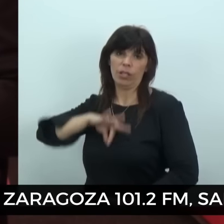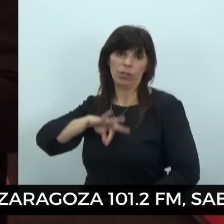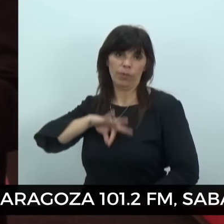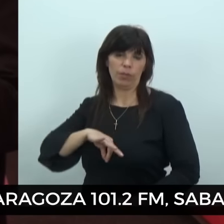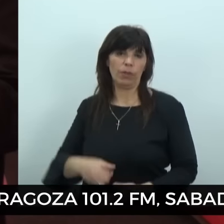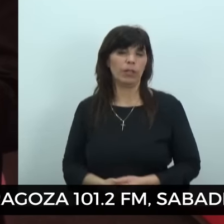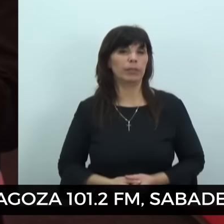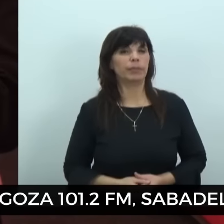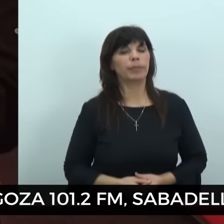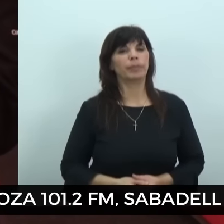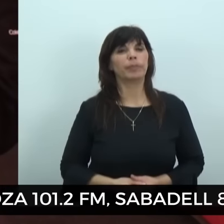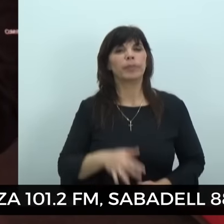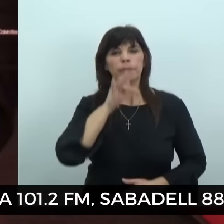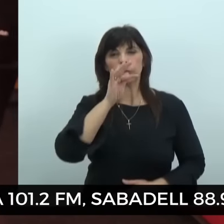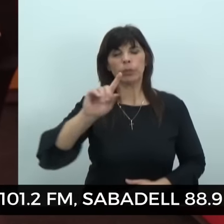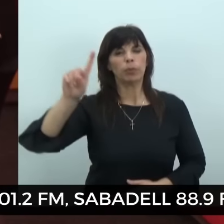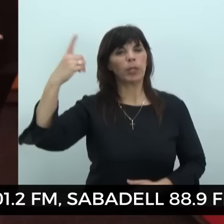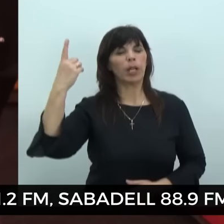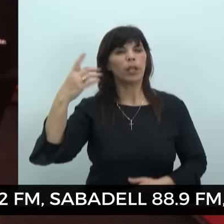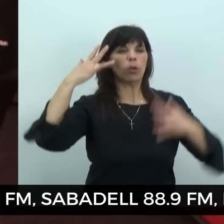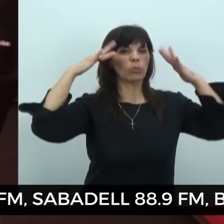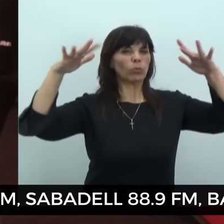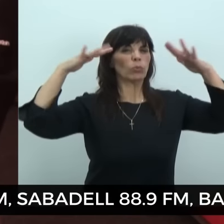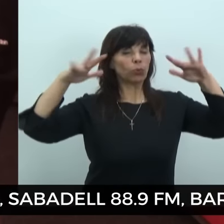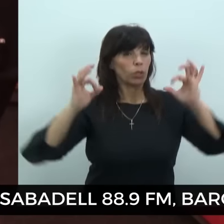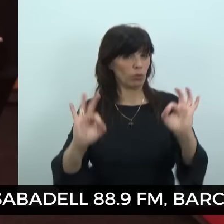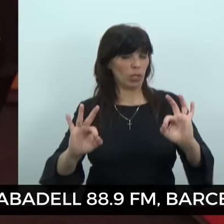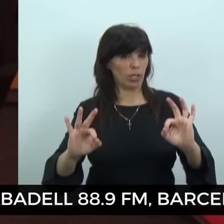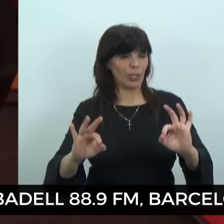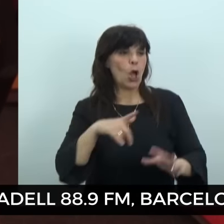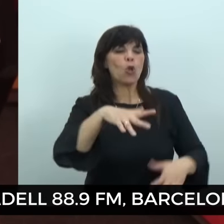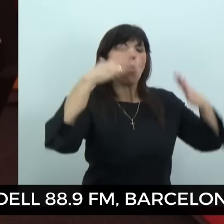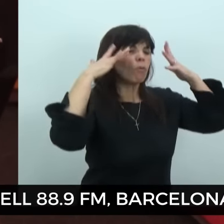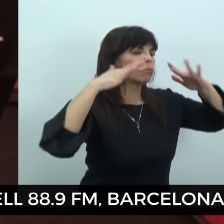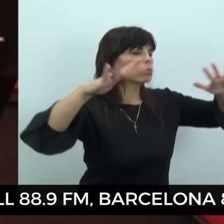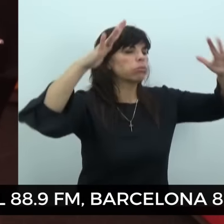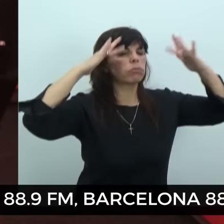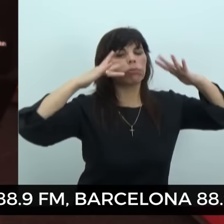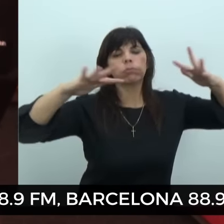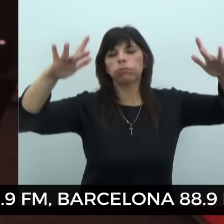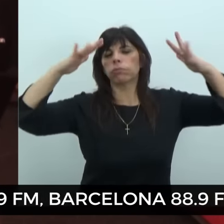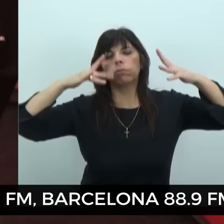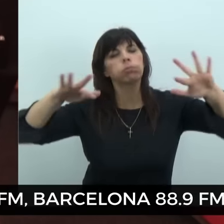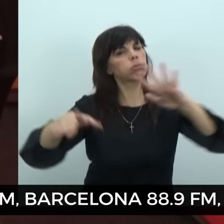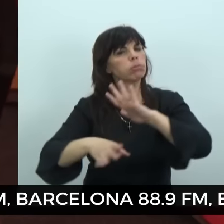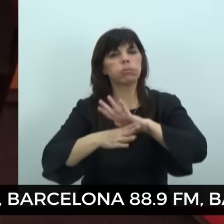Una promesa de Dios es un sueño. Y querido oyente, no dejes de soñar. Querido oyente,